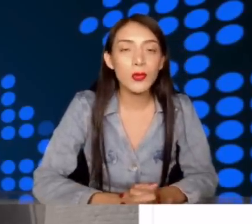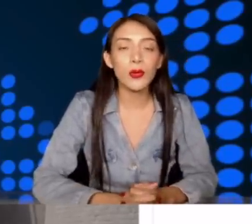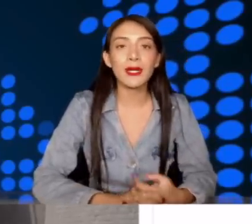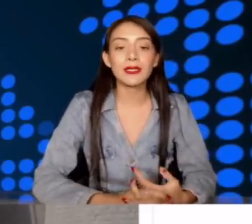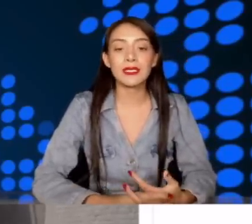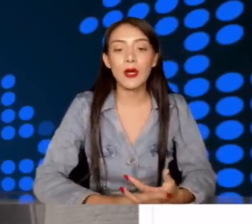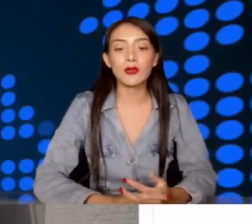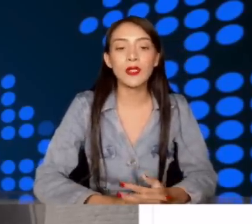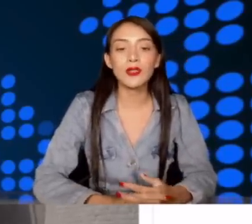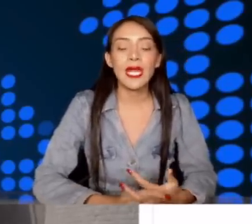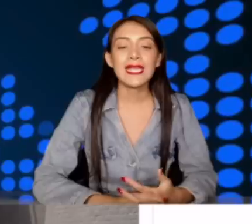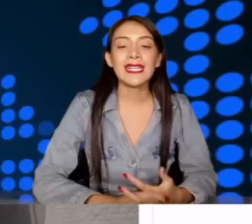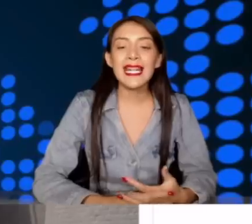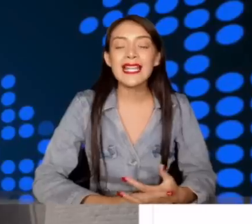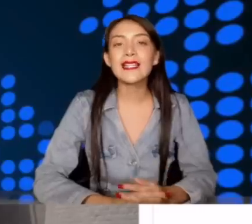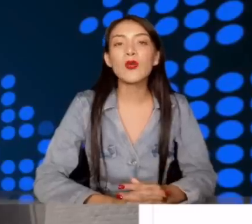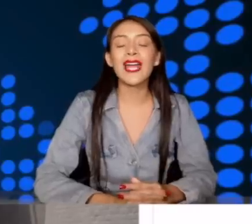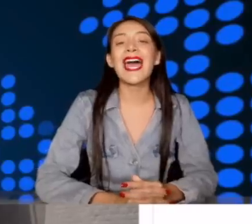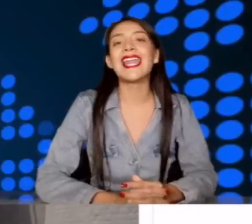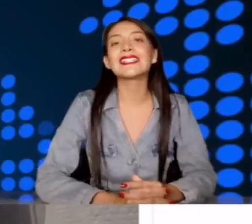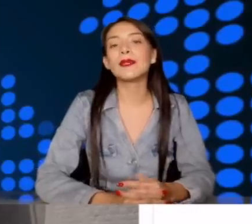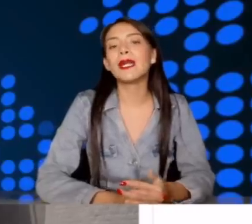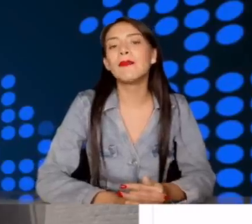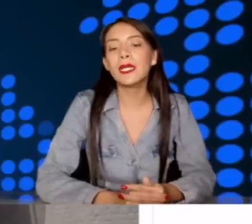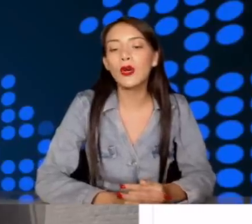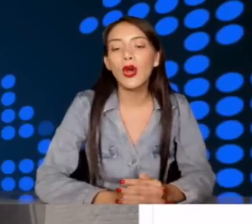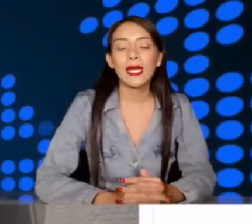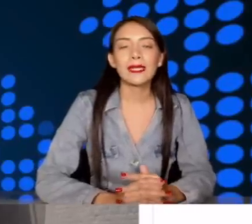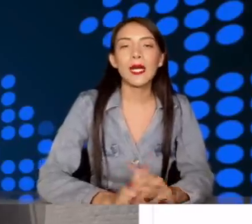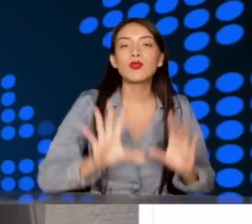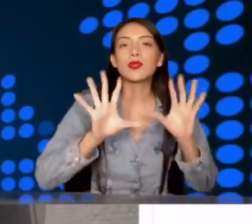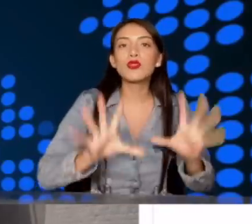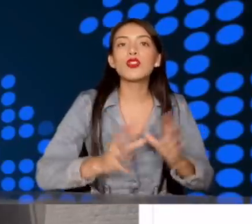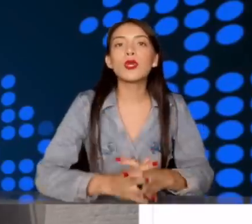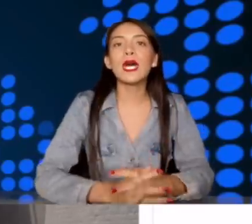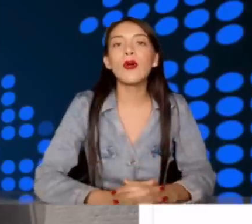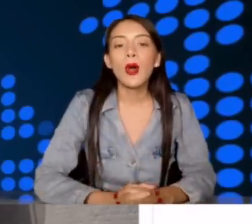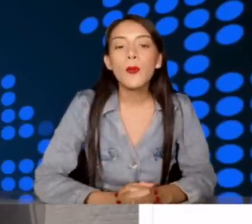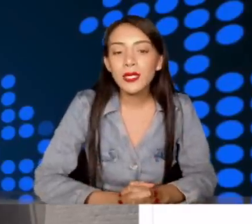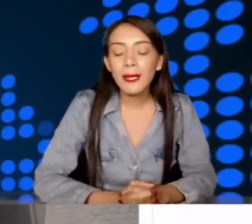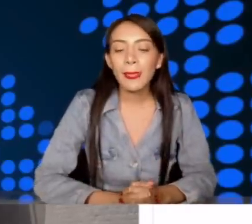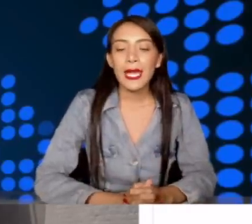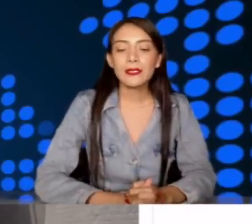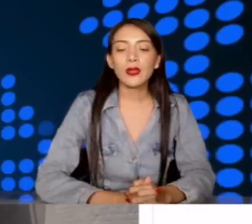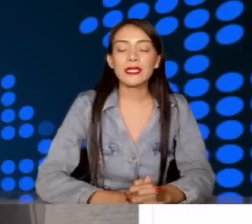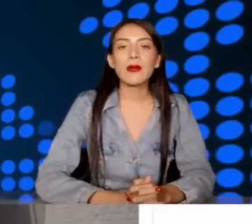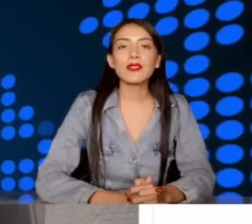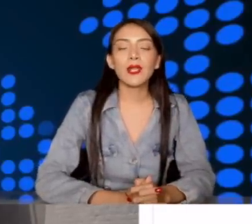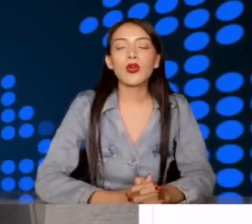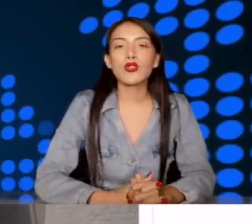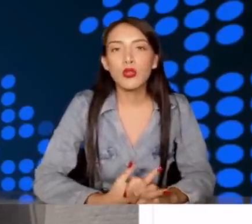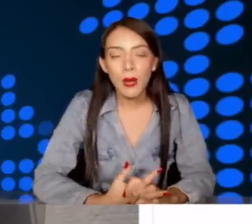un movimiento por parte de Estados Unidos, y aquí lanza una alerta para México que tengamos pues mucho cuidado, porque esto es lo que